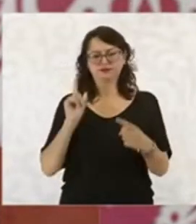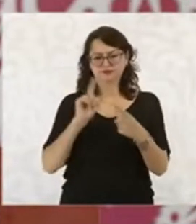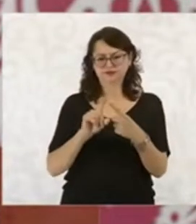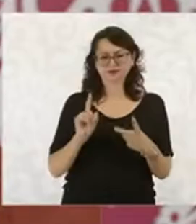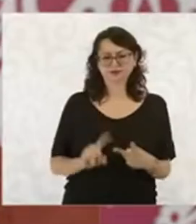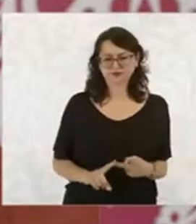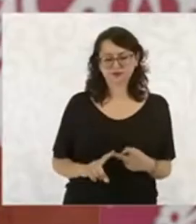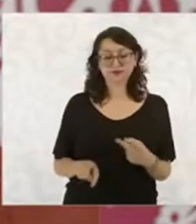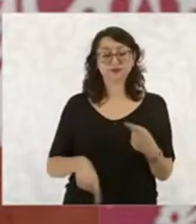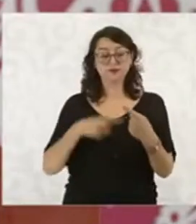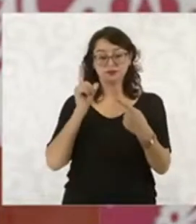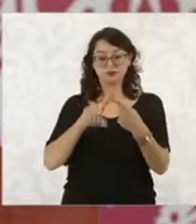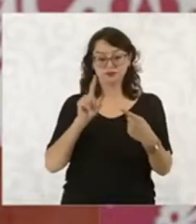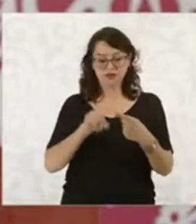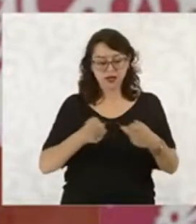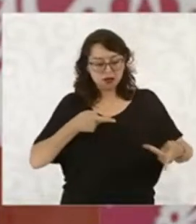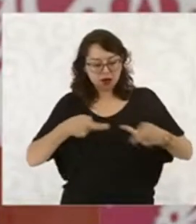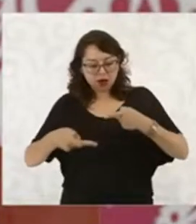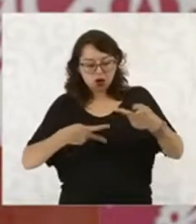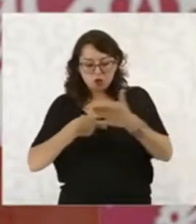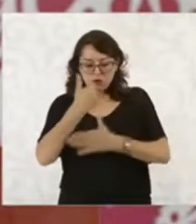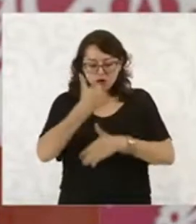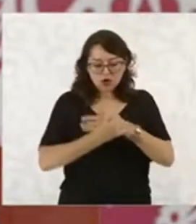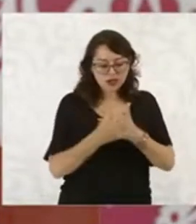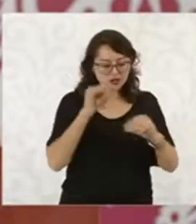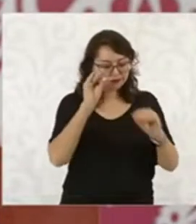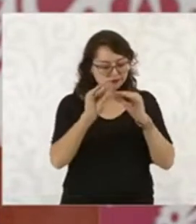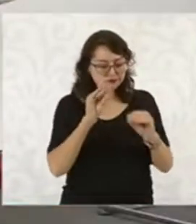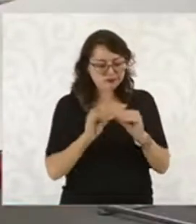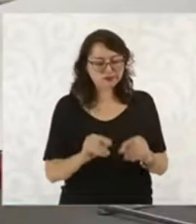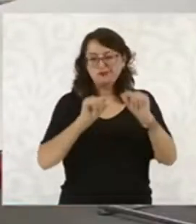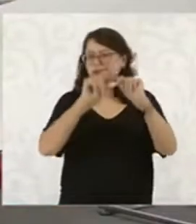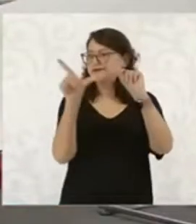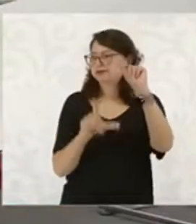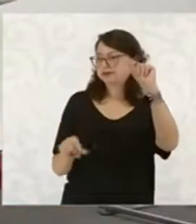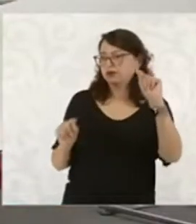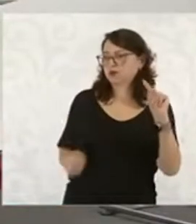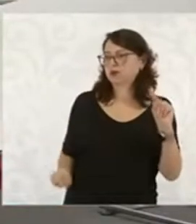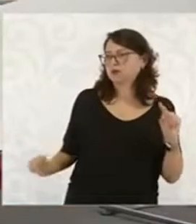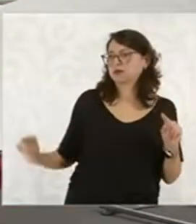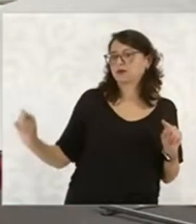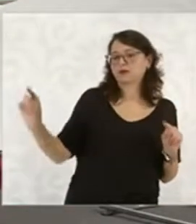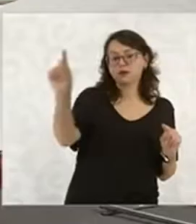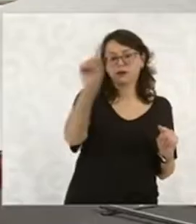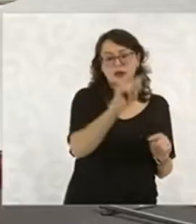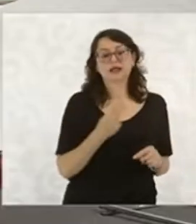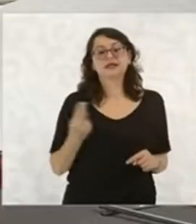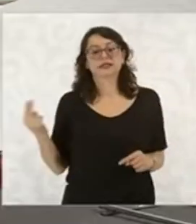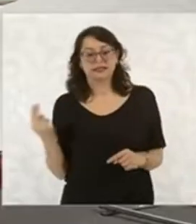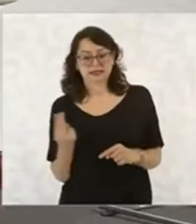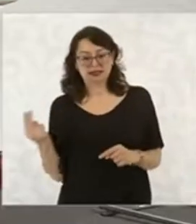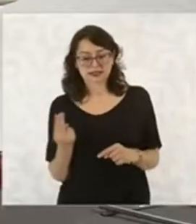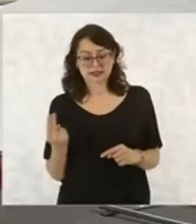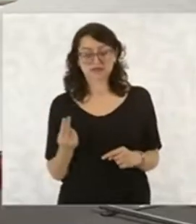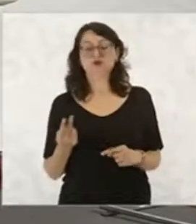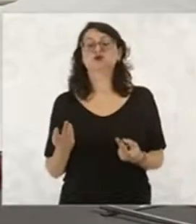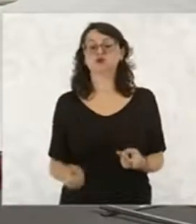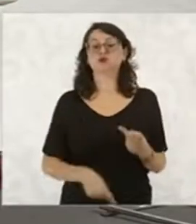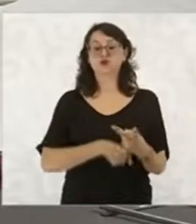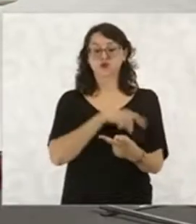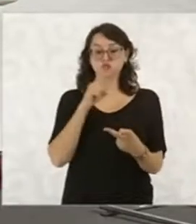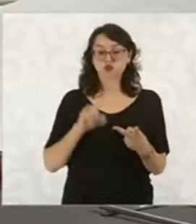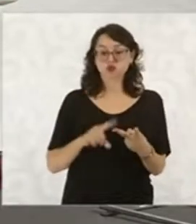a proyectos estratégicos que se están desarrollando en todo el país. Y por otro lado, compartir con ustedes